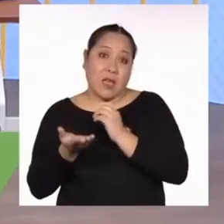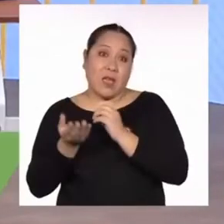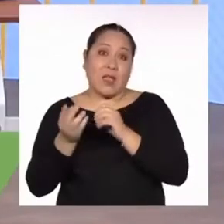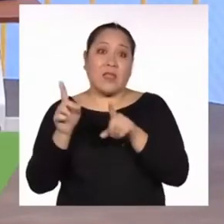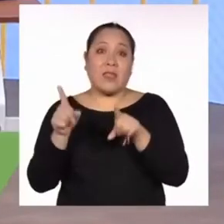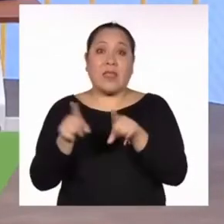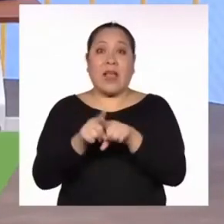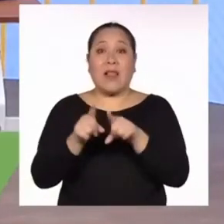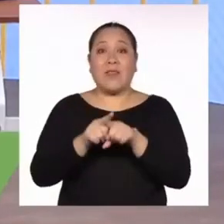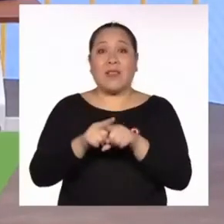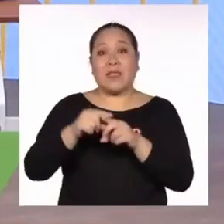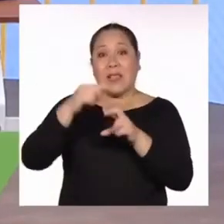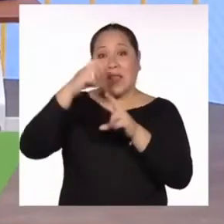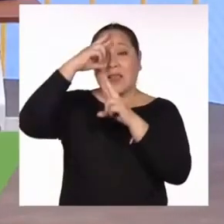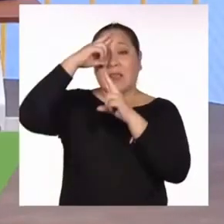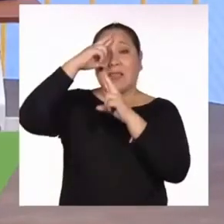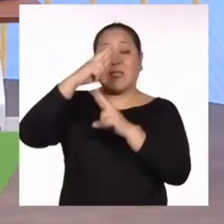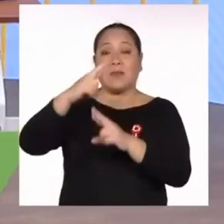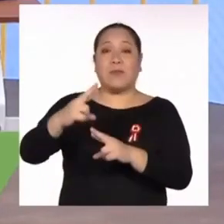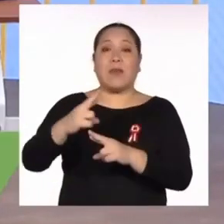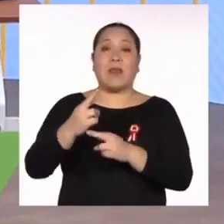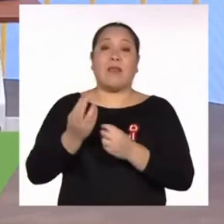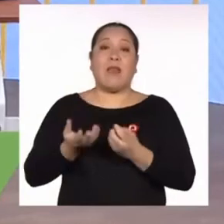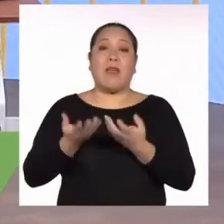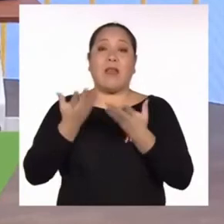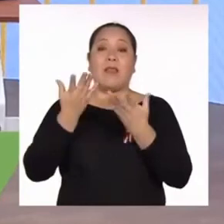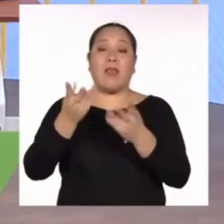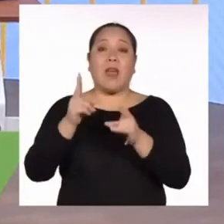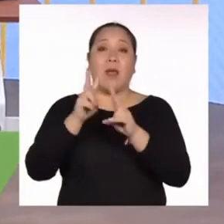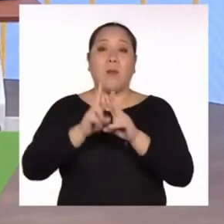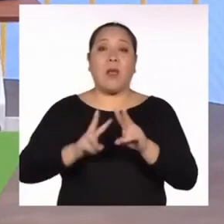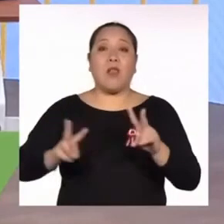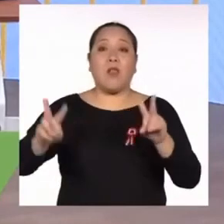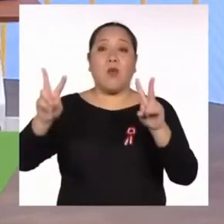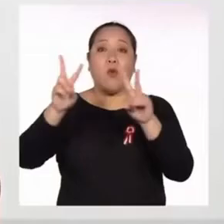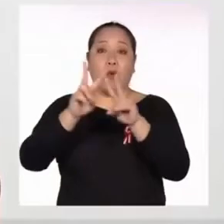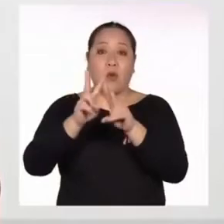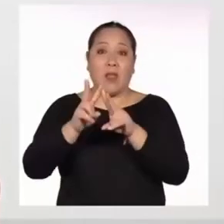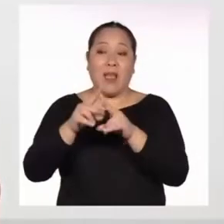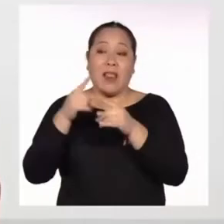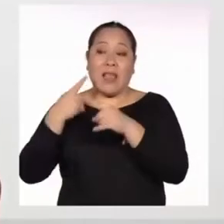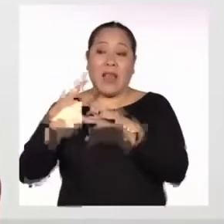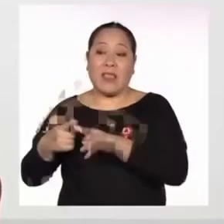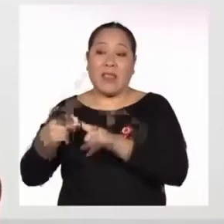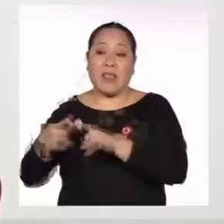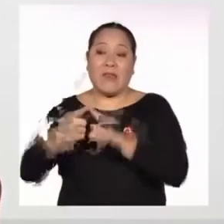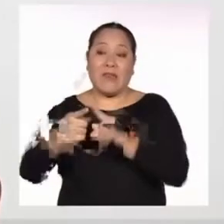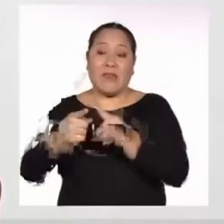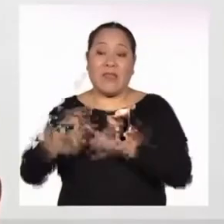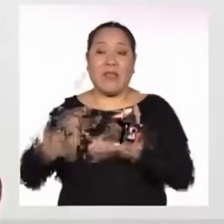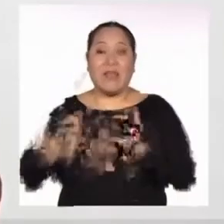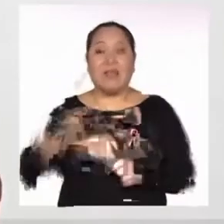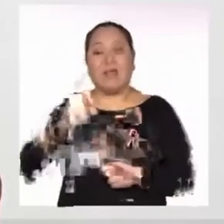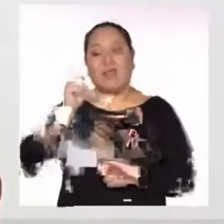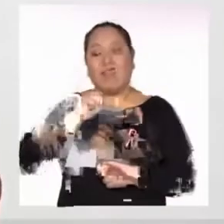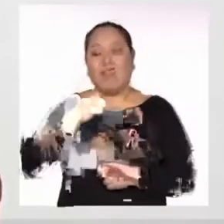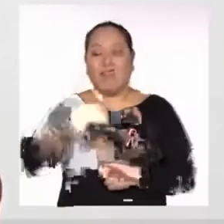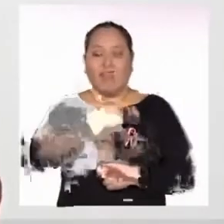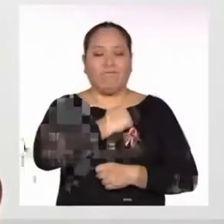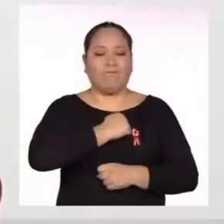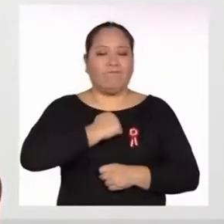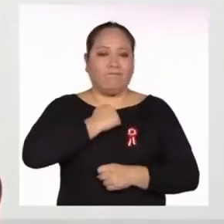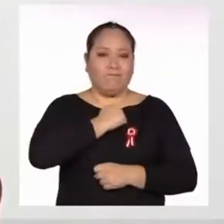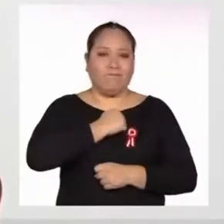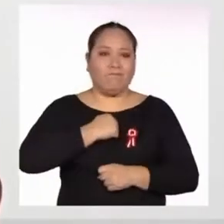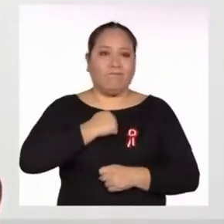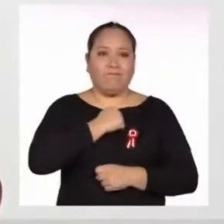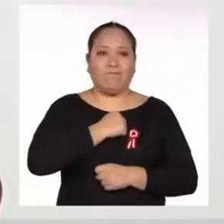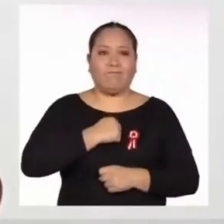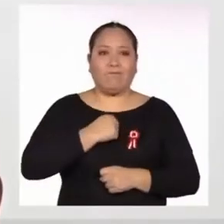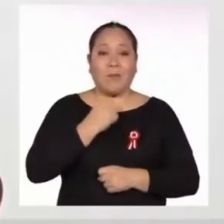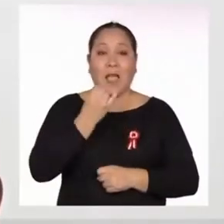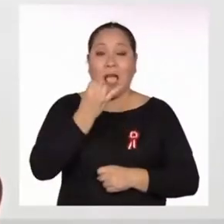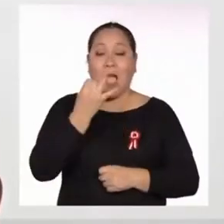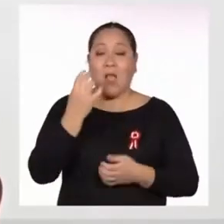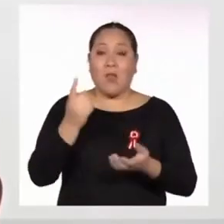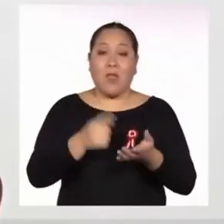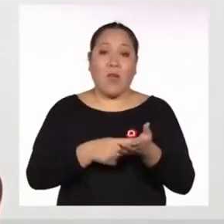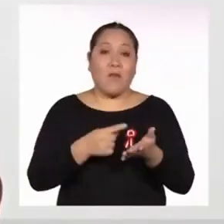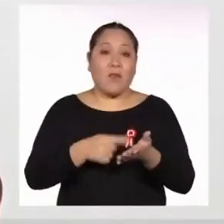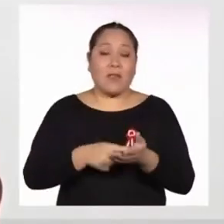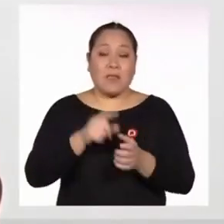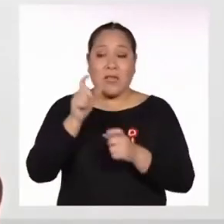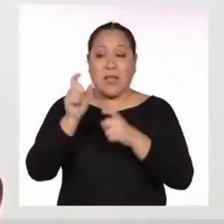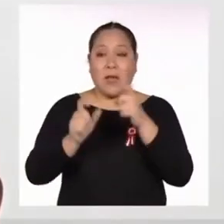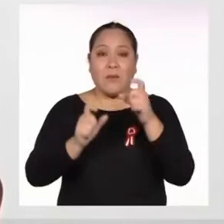respeto y la valoración de nuestras diferencias es cierto lamentablemente a veces el ser